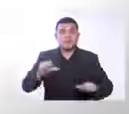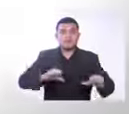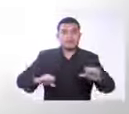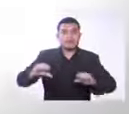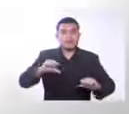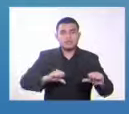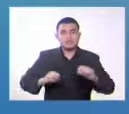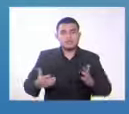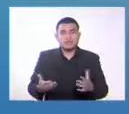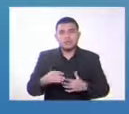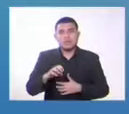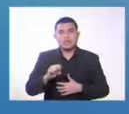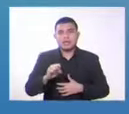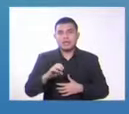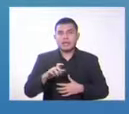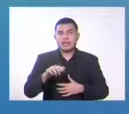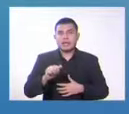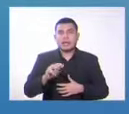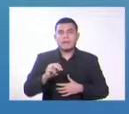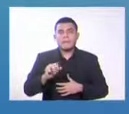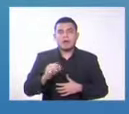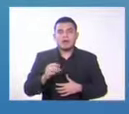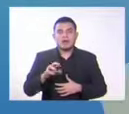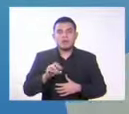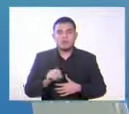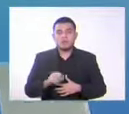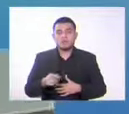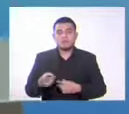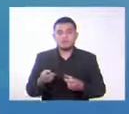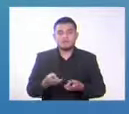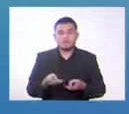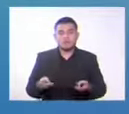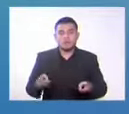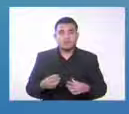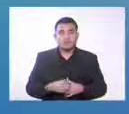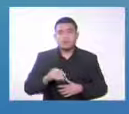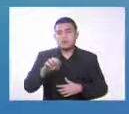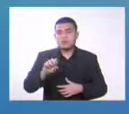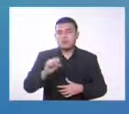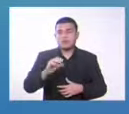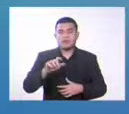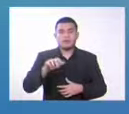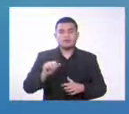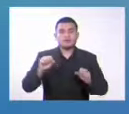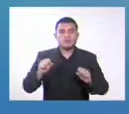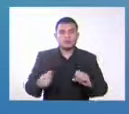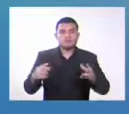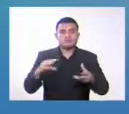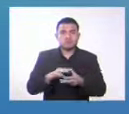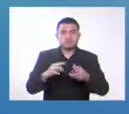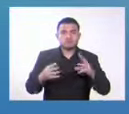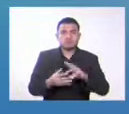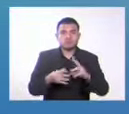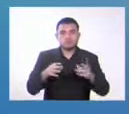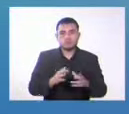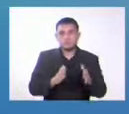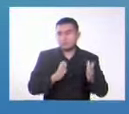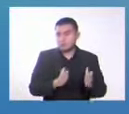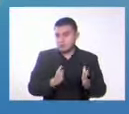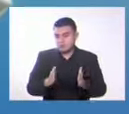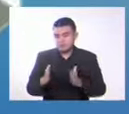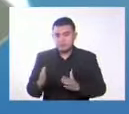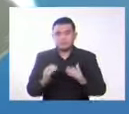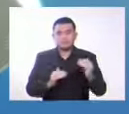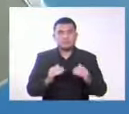macro. Muchos materiales en la nanoescala pueden autoensamblarse en estructuras ordenadas.